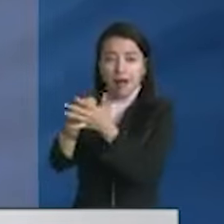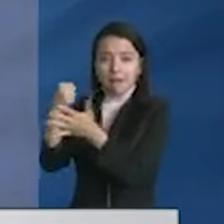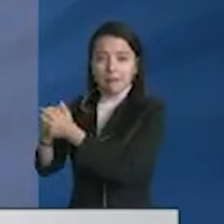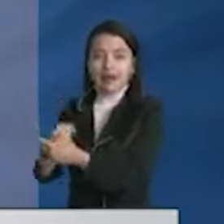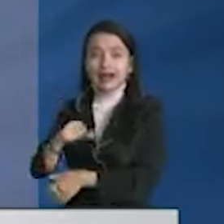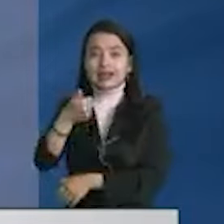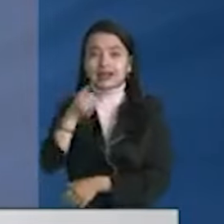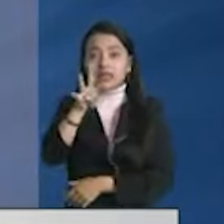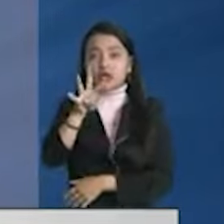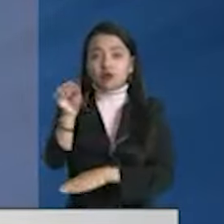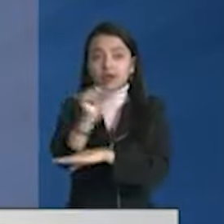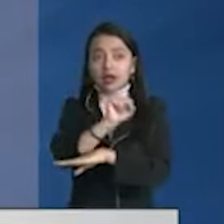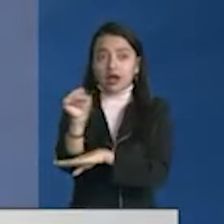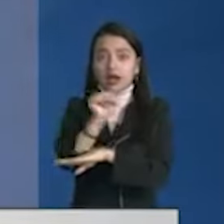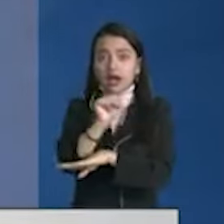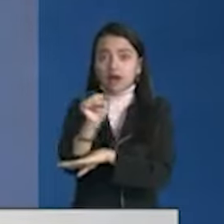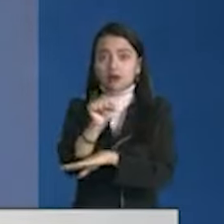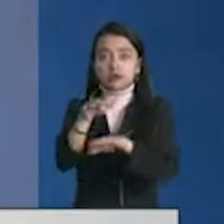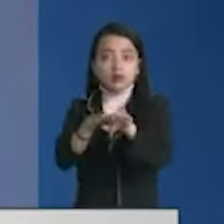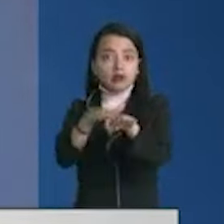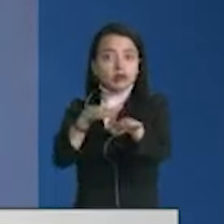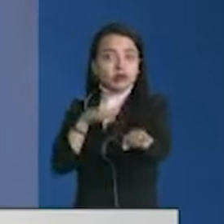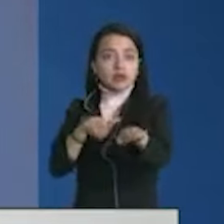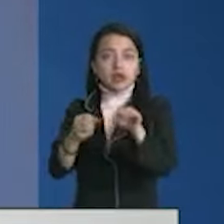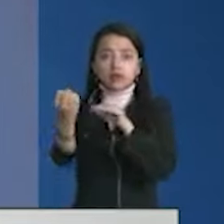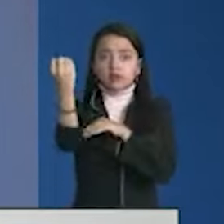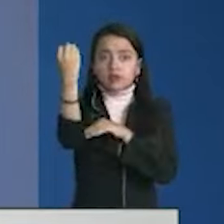vehículos que estaban detenidos en el semáforo.